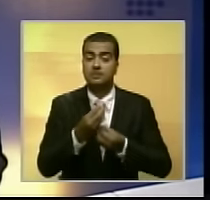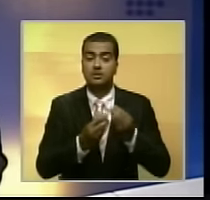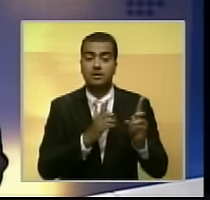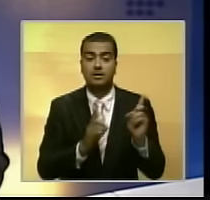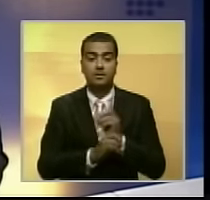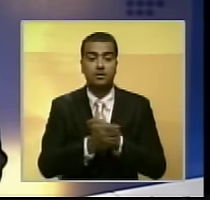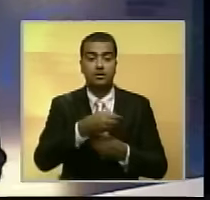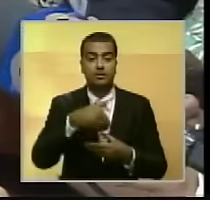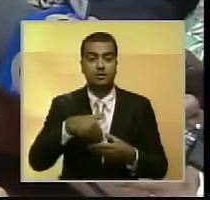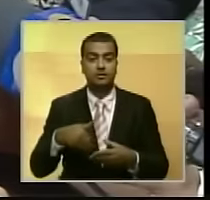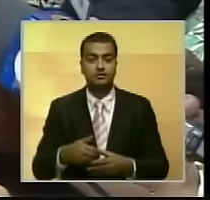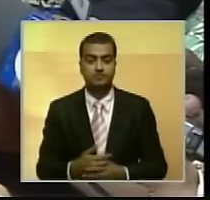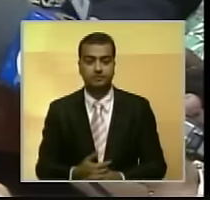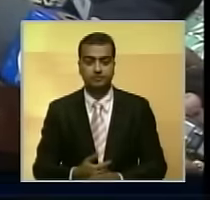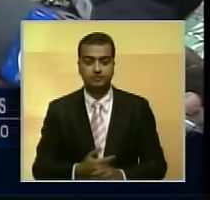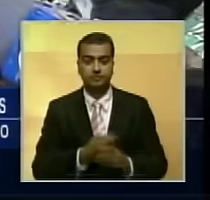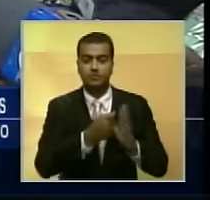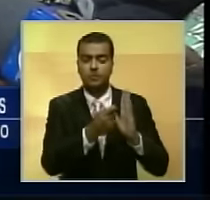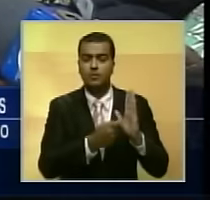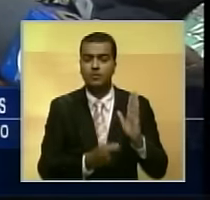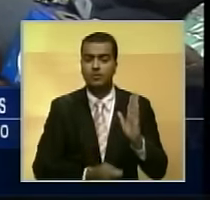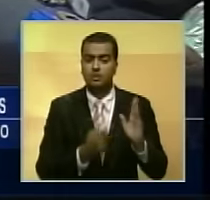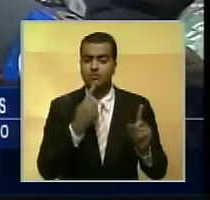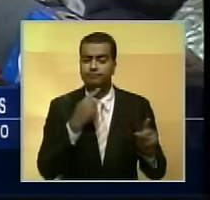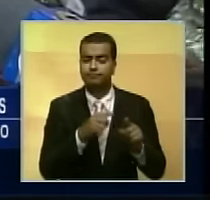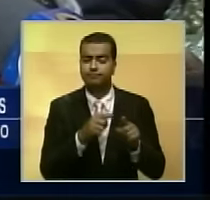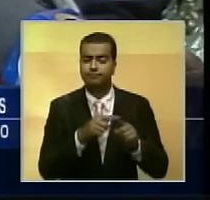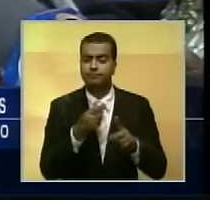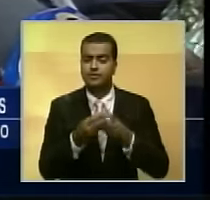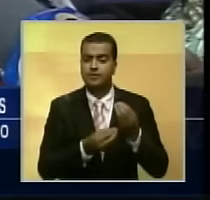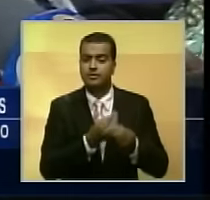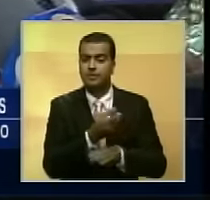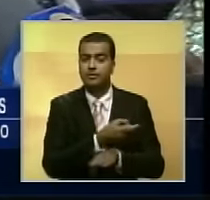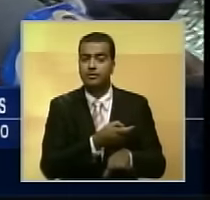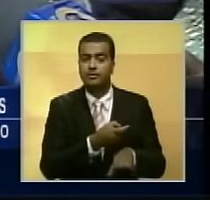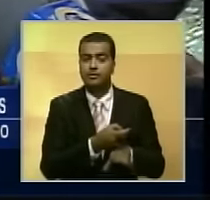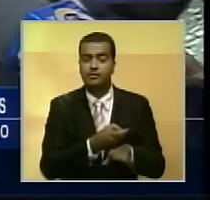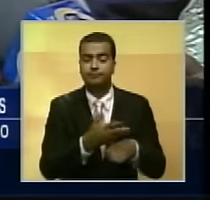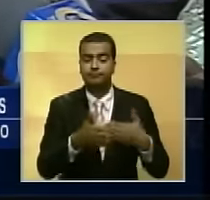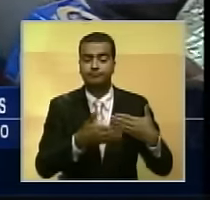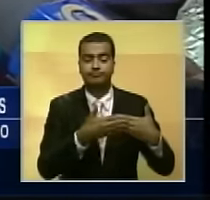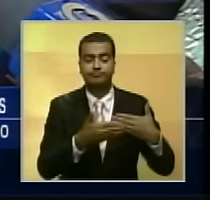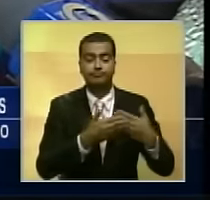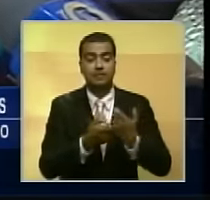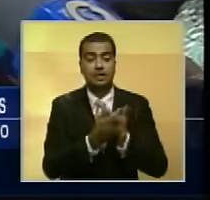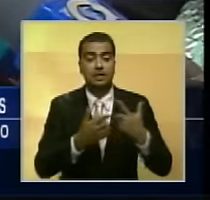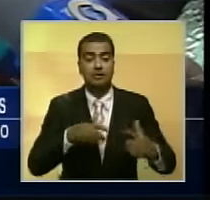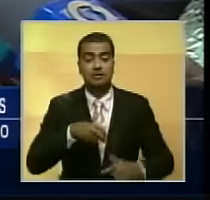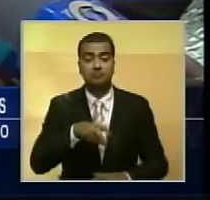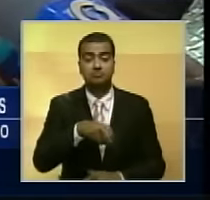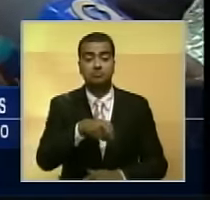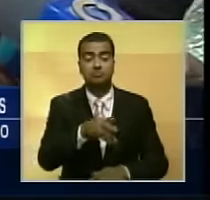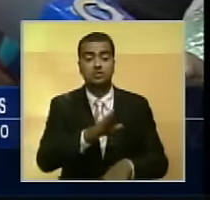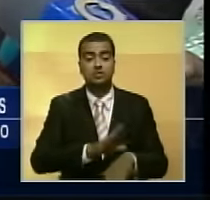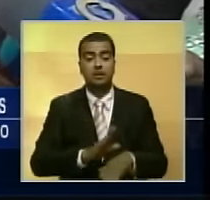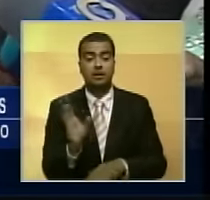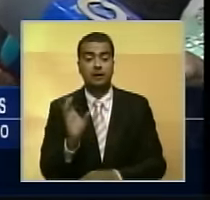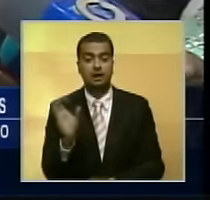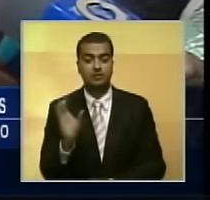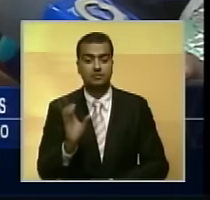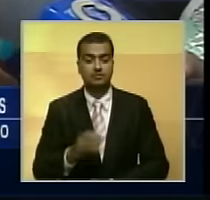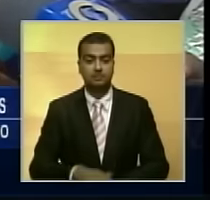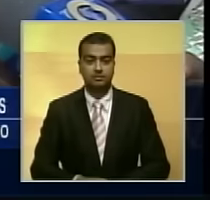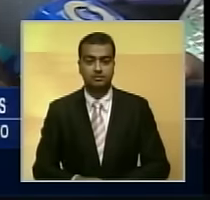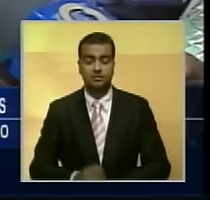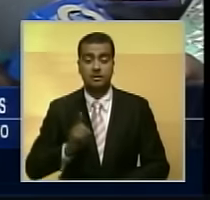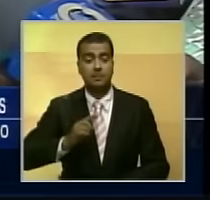referendo revocatorio. En un comunicado, Padrón criticó las acciones del Ejecutivo de obstaculizar el libre tránsito en la ciudad capital. El